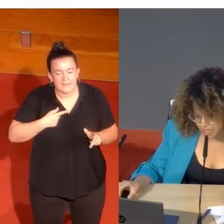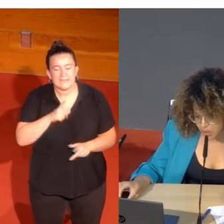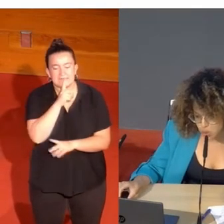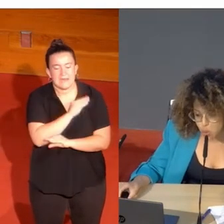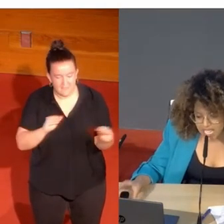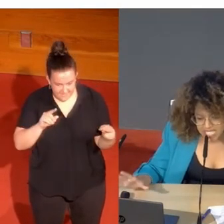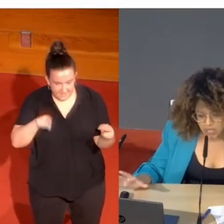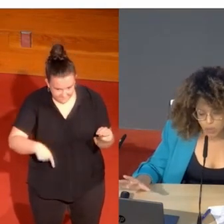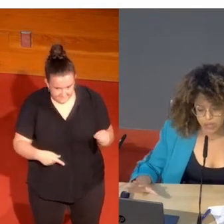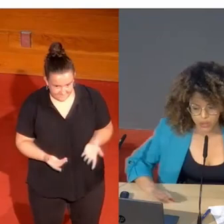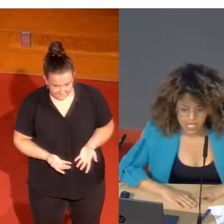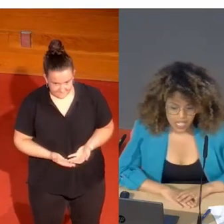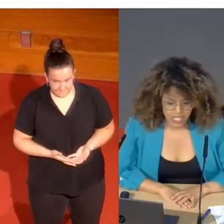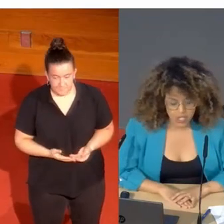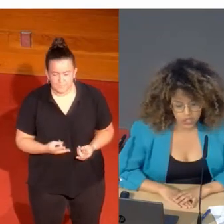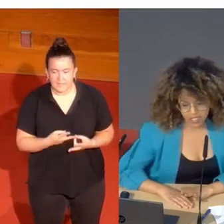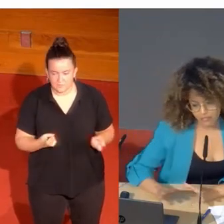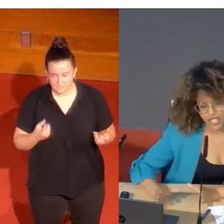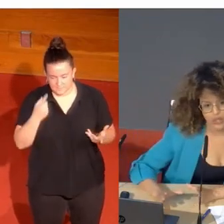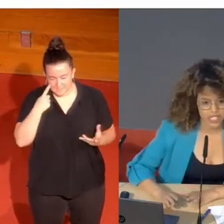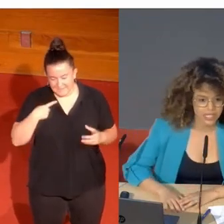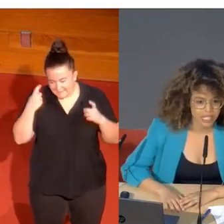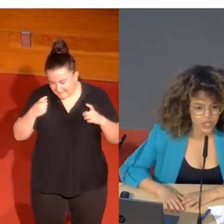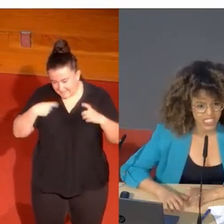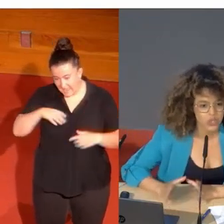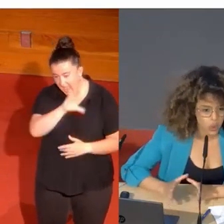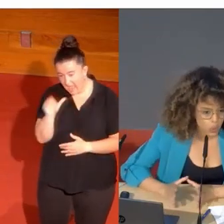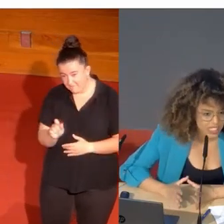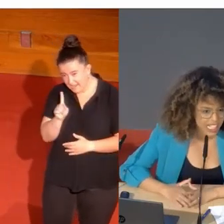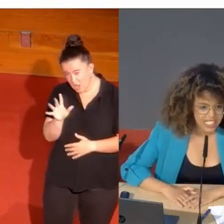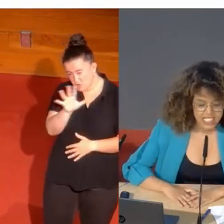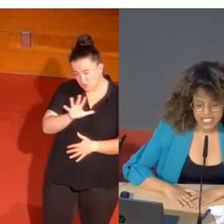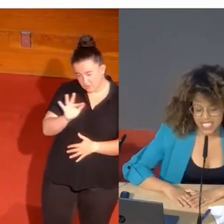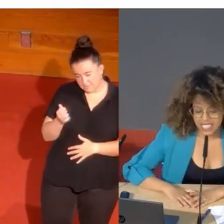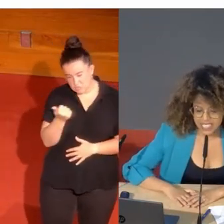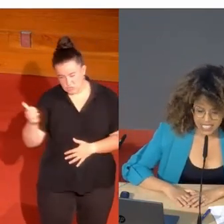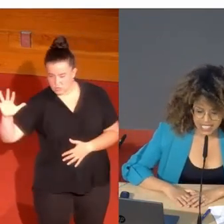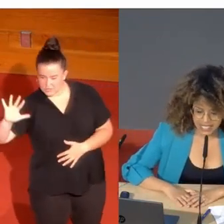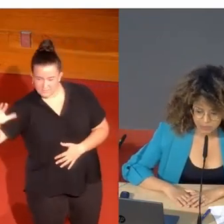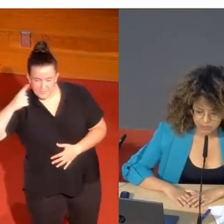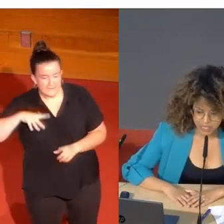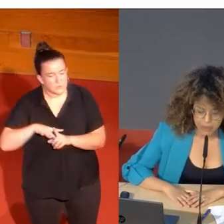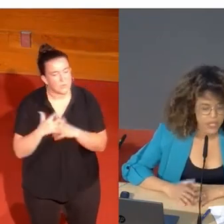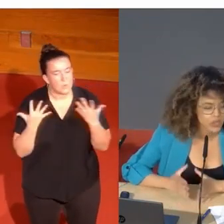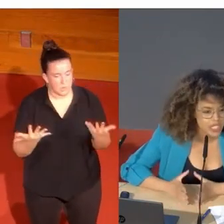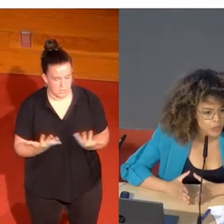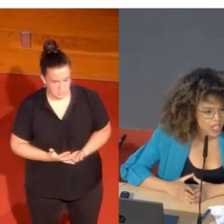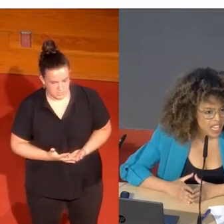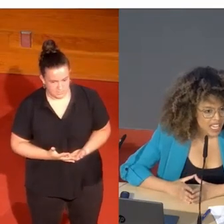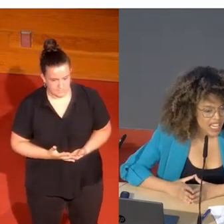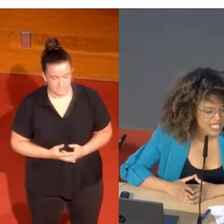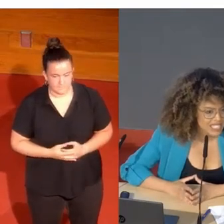a intentar explicaros Cuál es la situación en el norte de África y Oriente medio teniendo en cuenta que e el